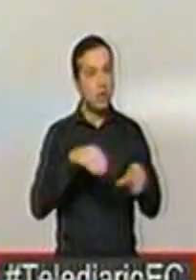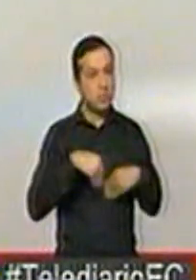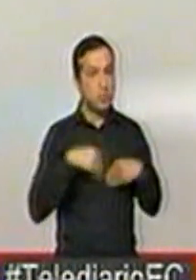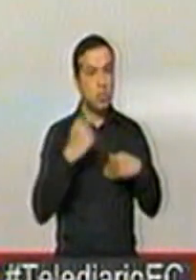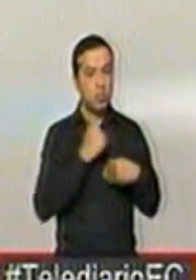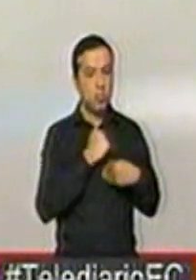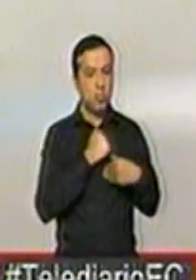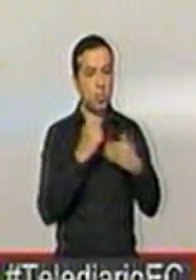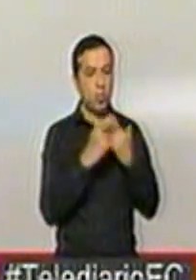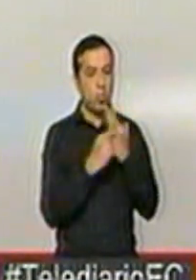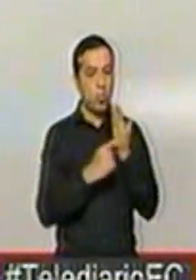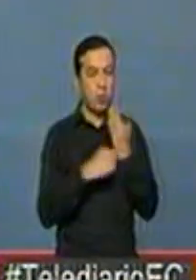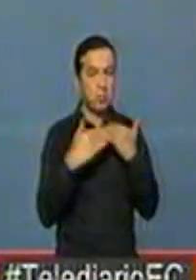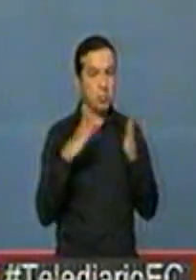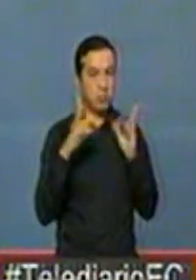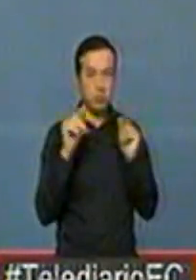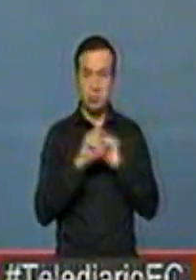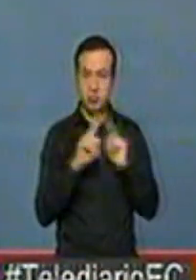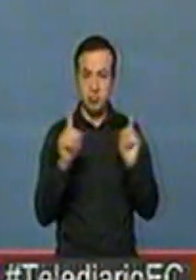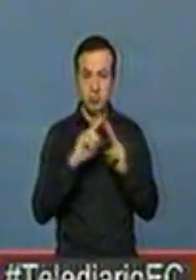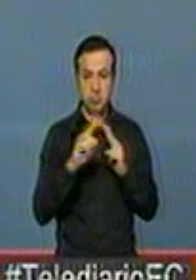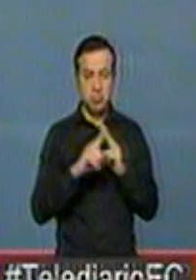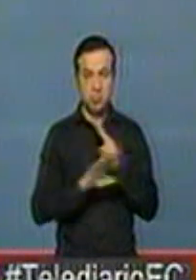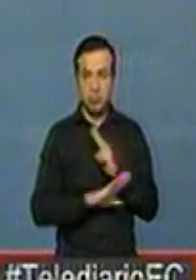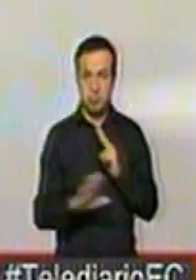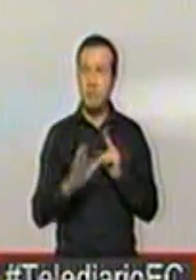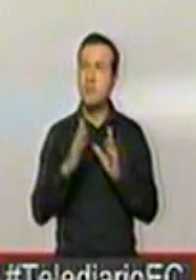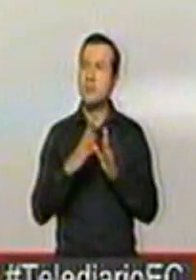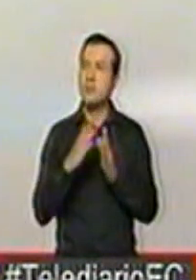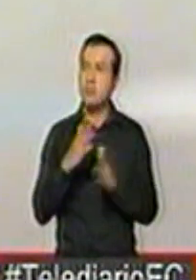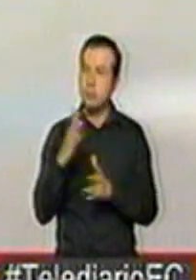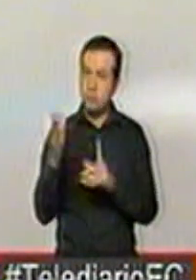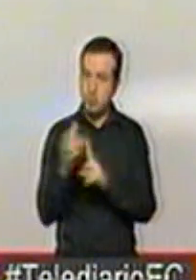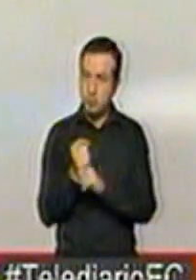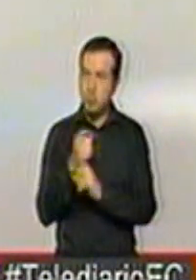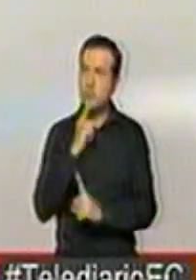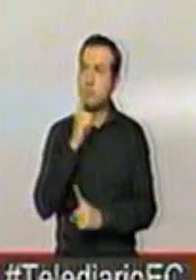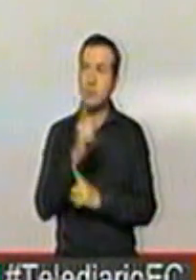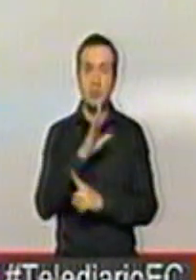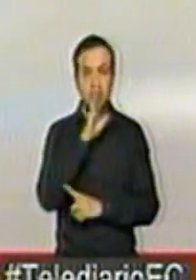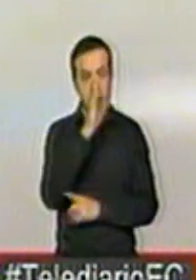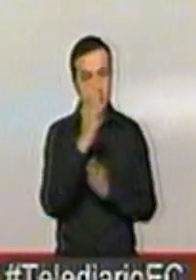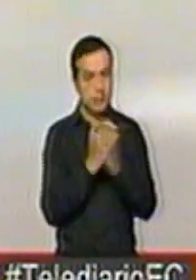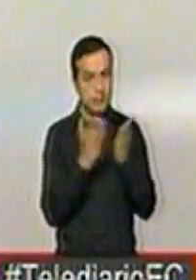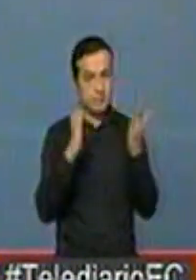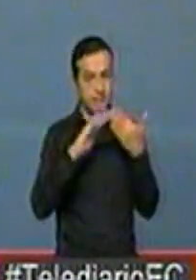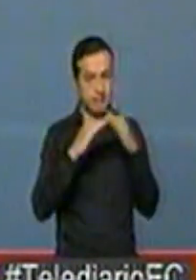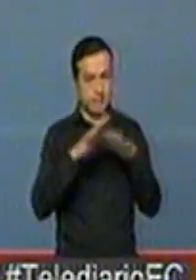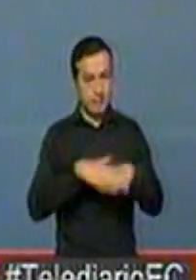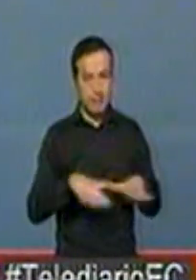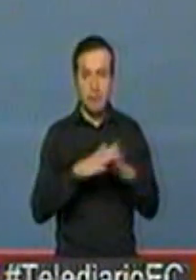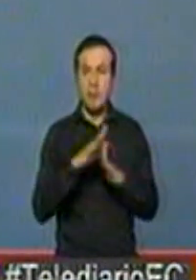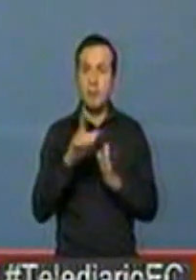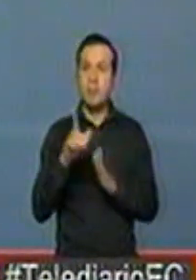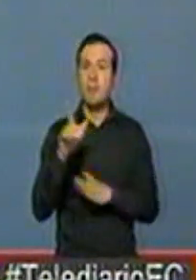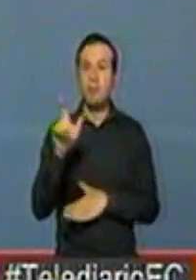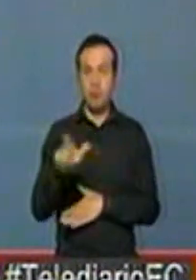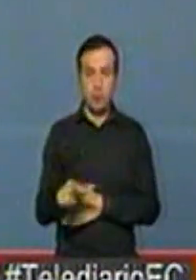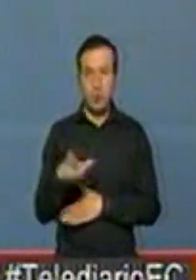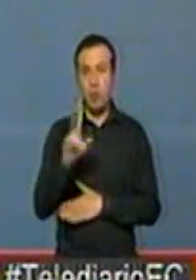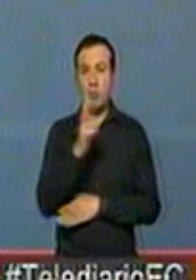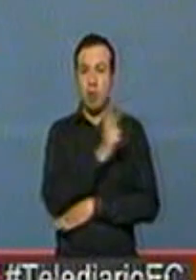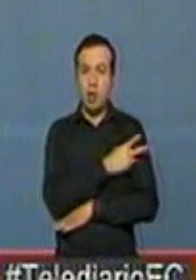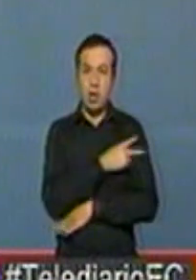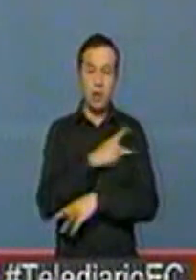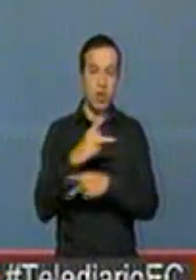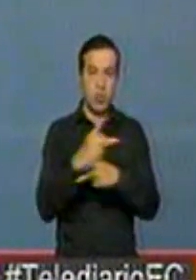el sigilo bancario doctor malena muchísimas gracias x los órdenes siempre al servicio de la colectividad el doctor jorge moreno vocal del consejo